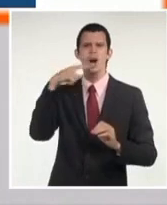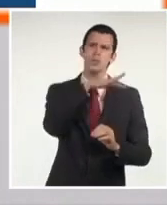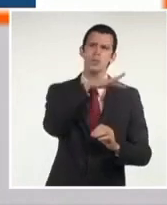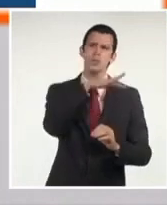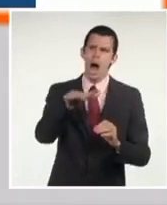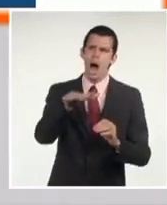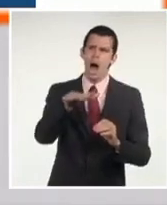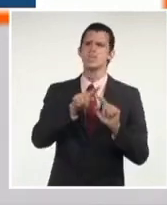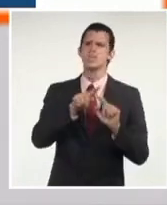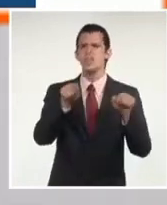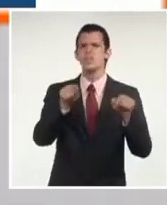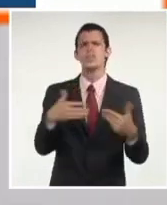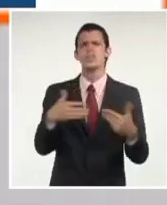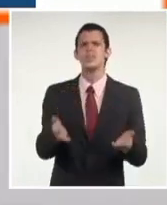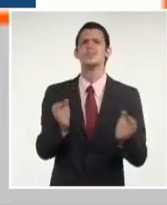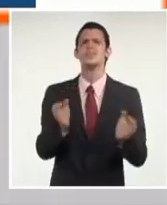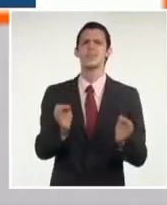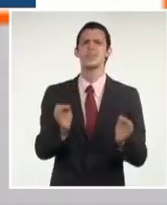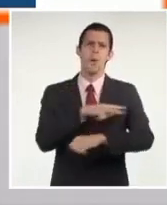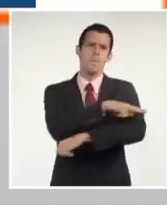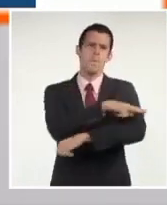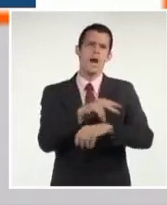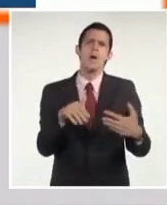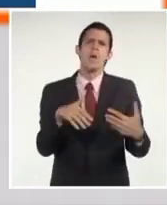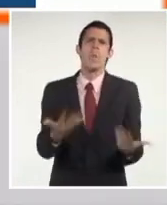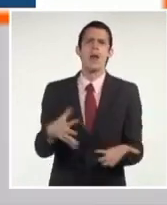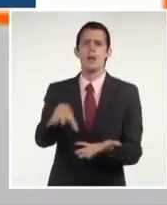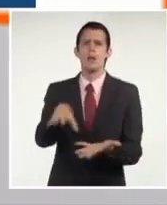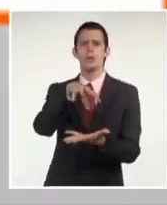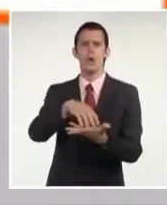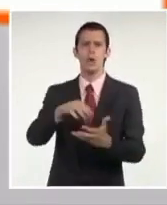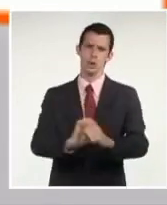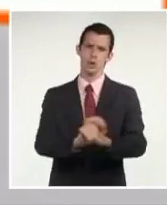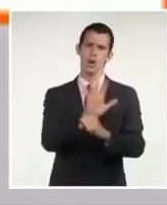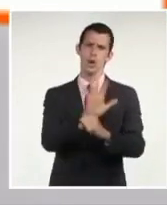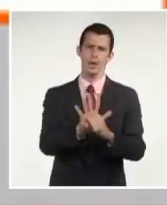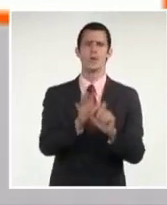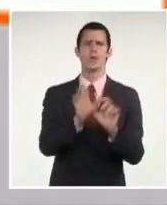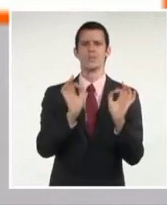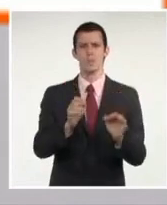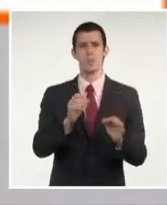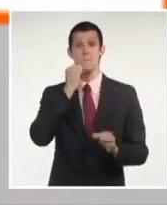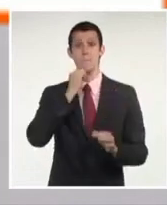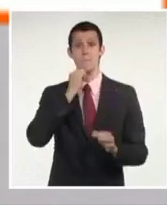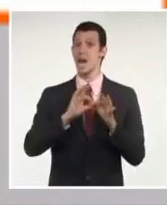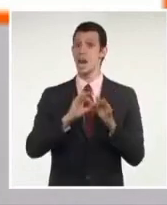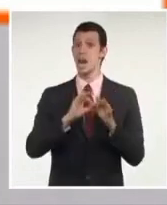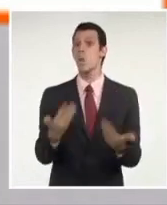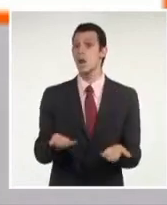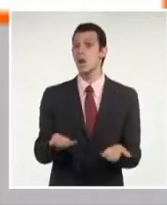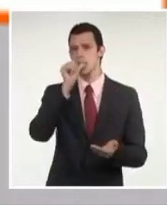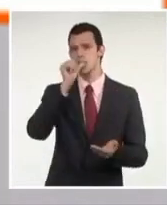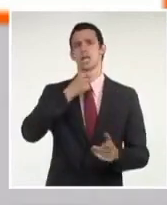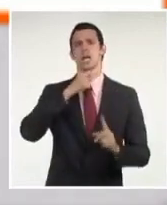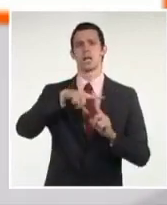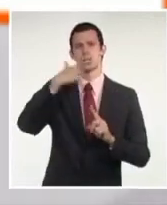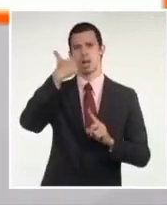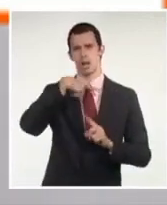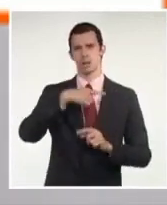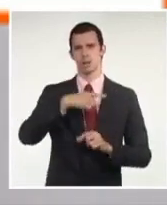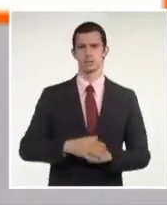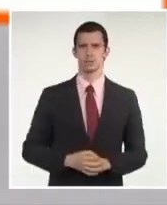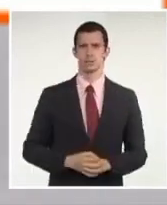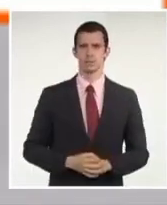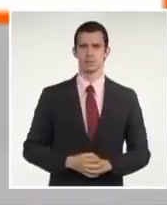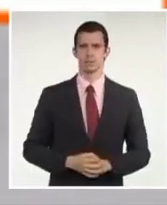está desactualizado, pero es donde se ha demostrado. La siguiente. Ya se habla de 111 al menos. Sí, ya se habla de 111. Y esta es